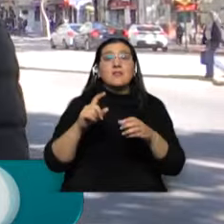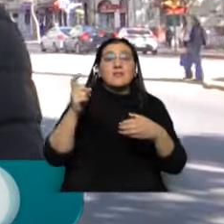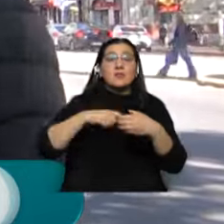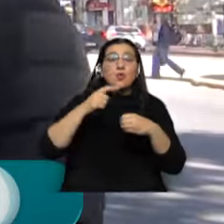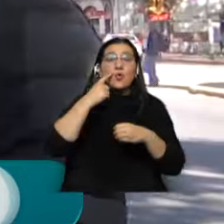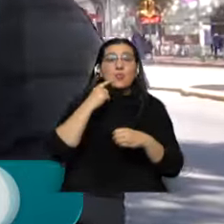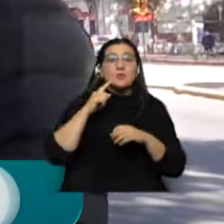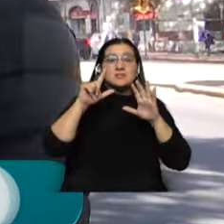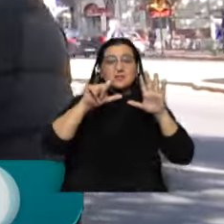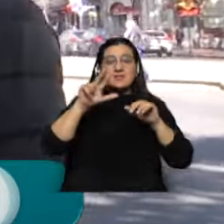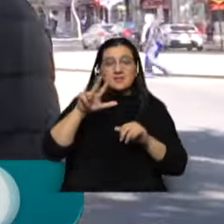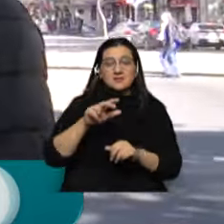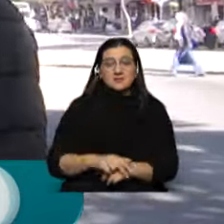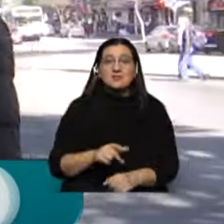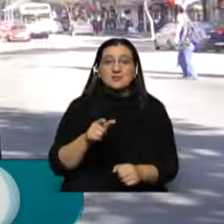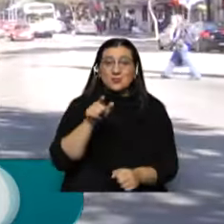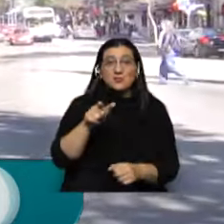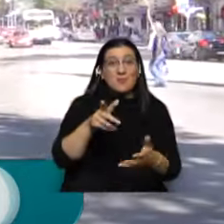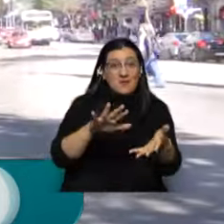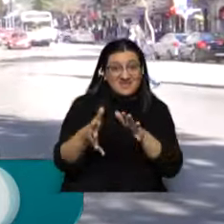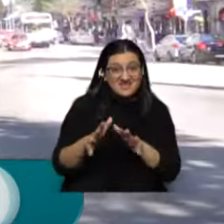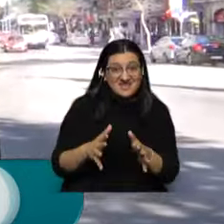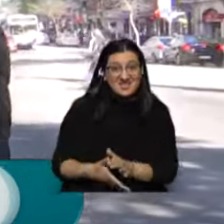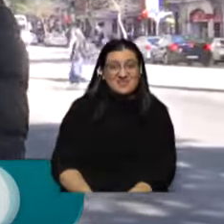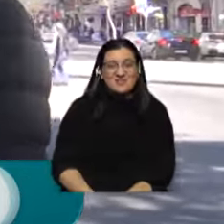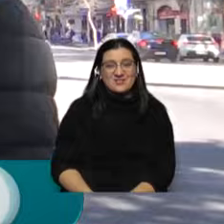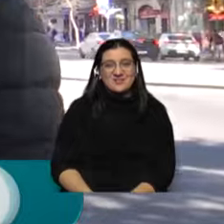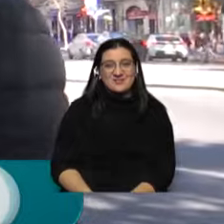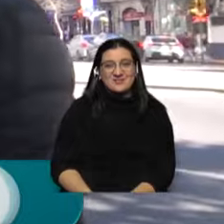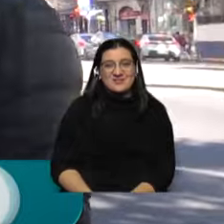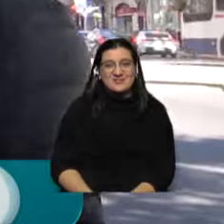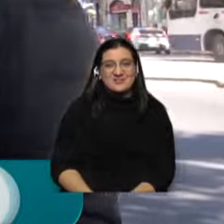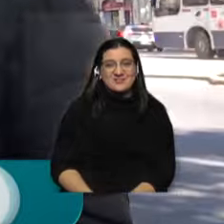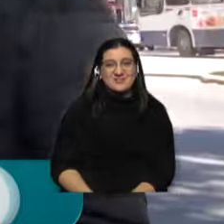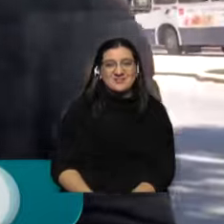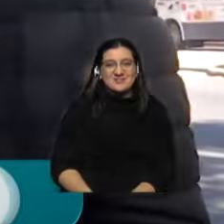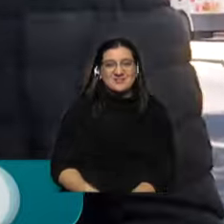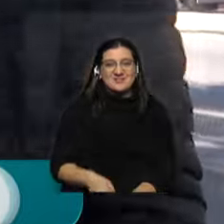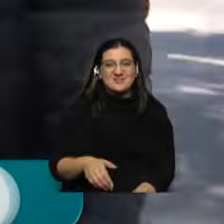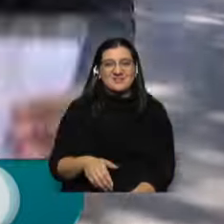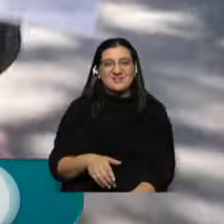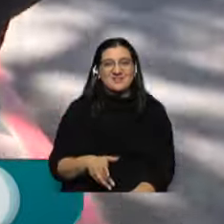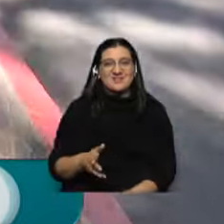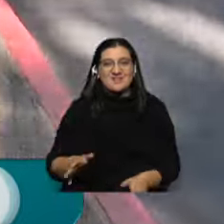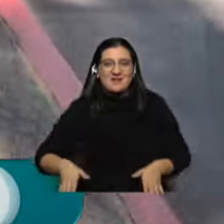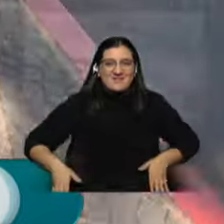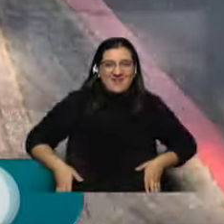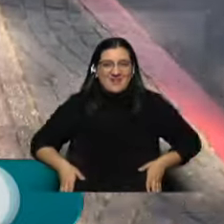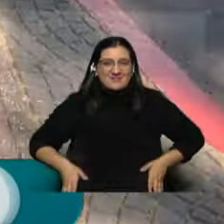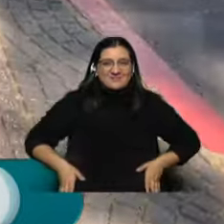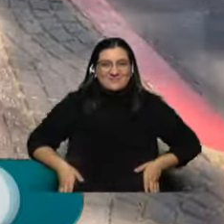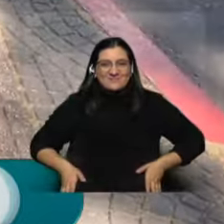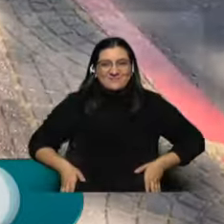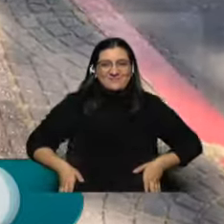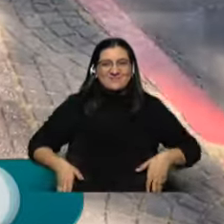de Carlitos. ¿Sos parecido a él? Tengo un aire, ¿no? Claro, sí, tengo un aire. ¿Viste que como que está? Cuando era joven, ¿no? Ahí. El meneo, ¿no? El meneo